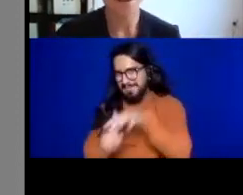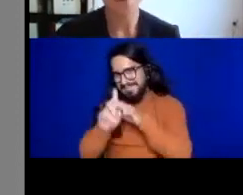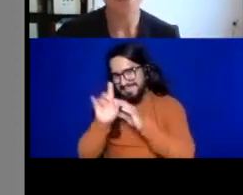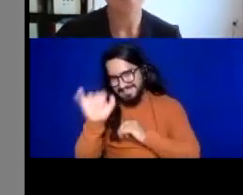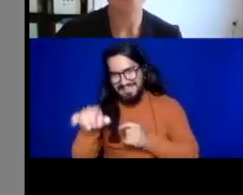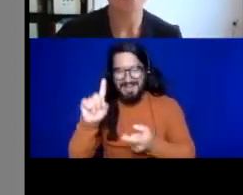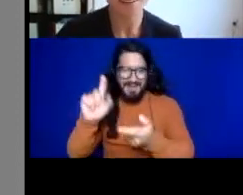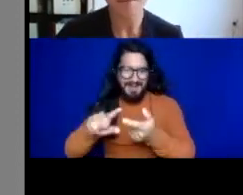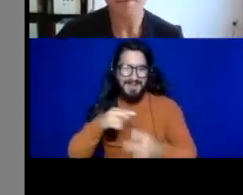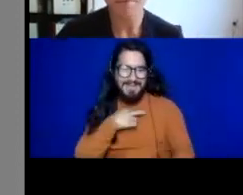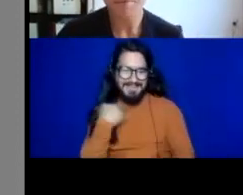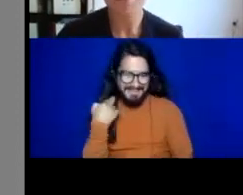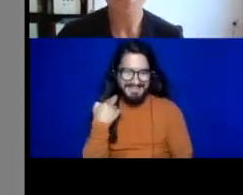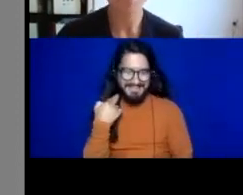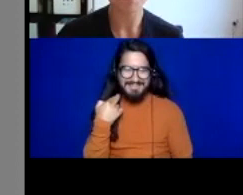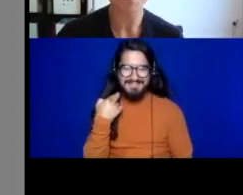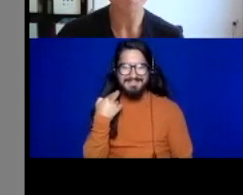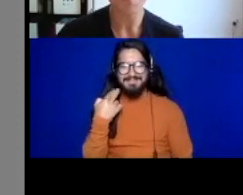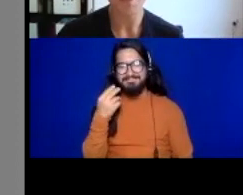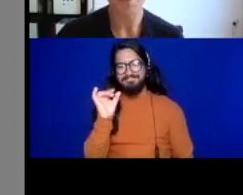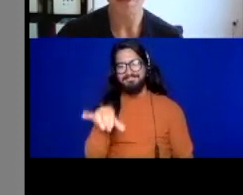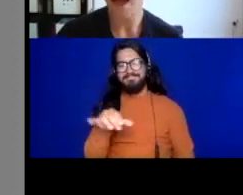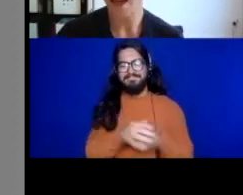algo que es muy bajo riesgo.